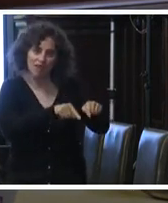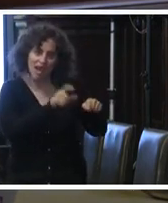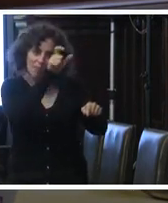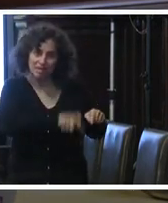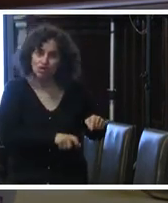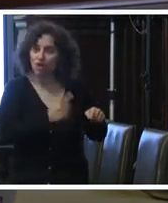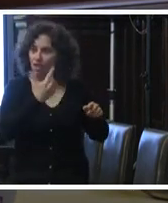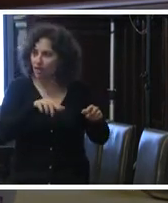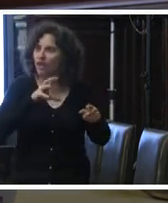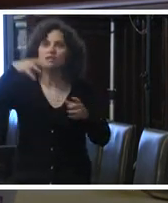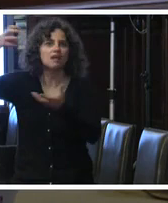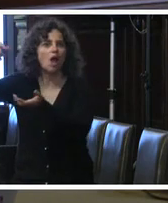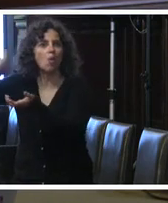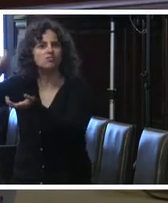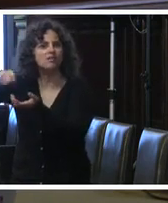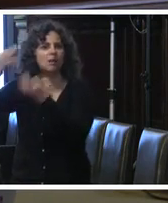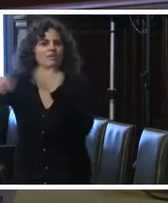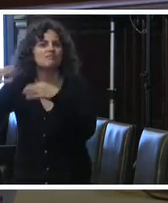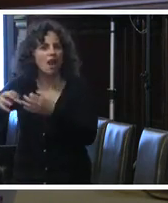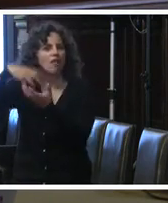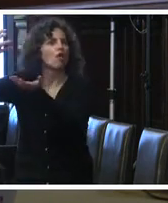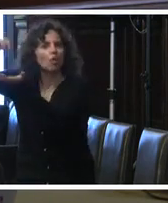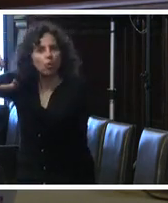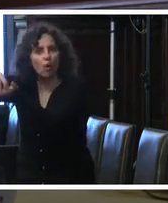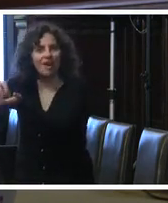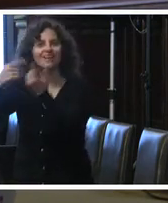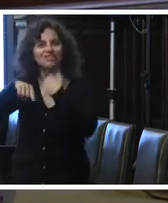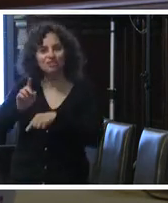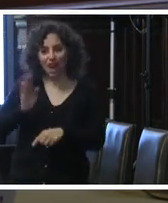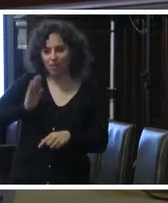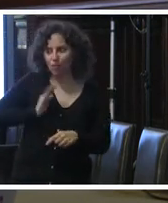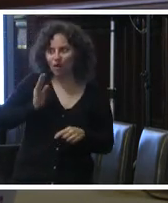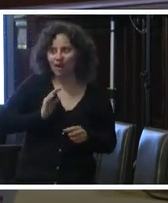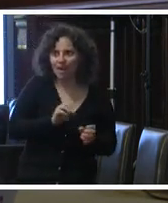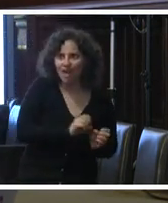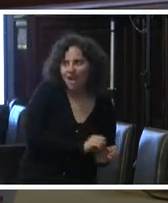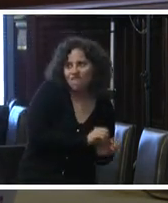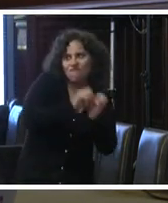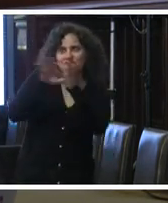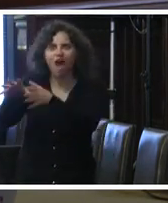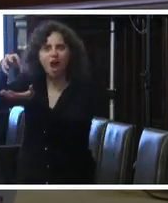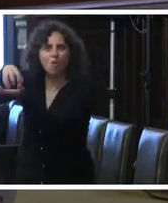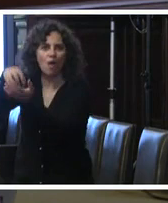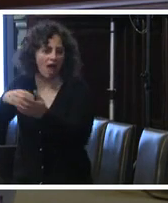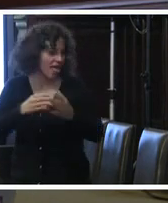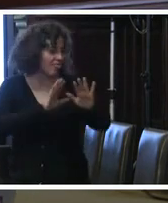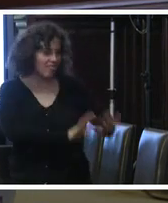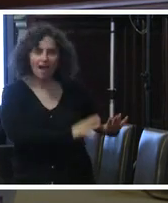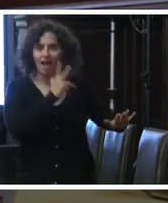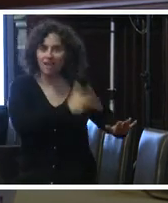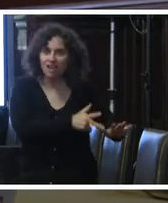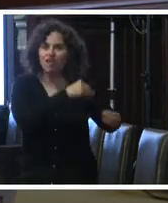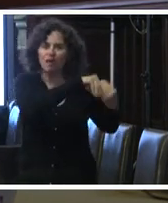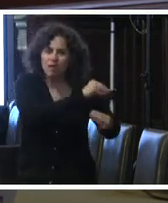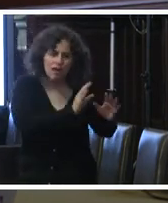de donde provienen ellos. Tienen que juzgarse por jueces especializados y entonces las mujeres tienen que trasladarse y dejar a sus hijos